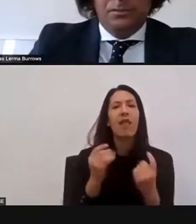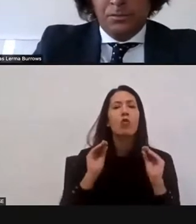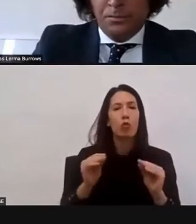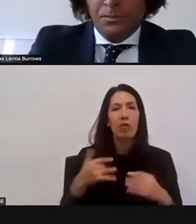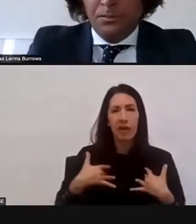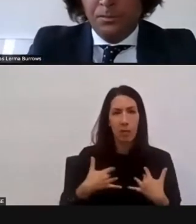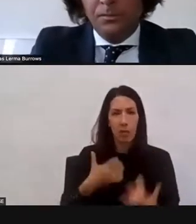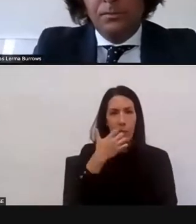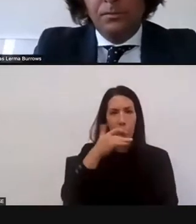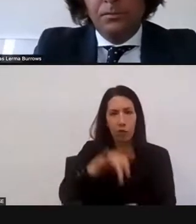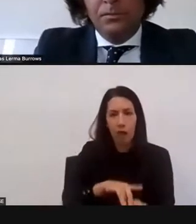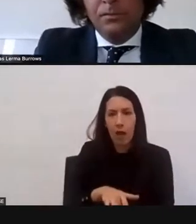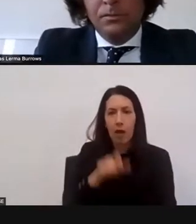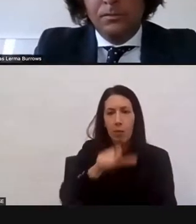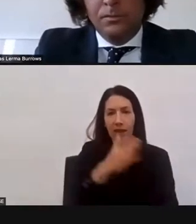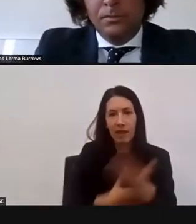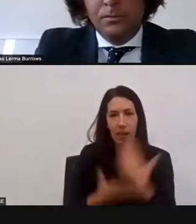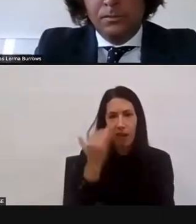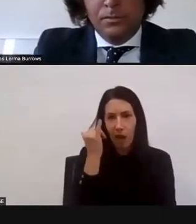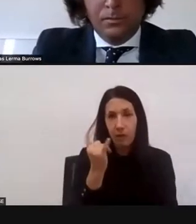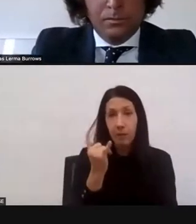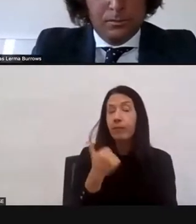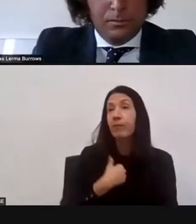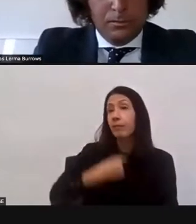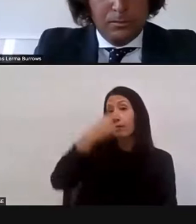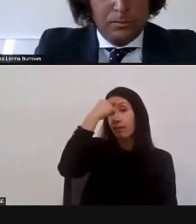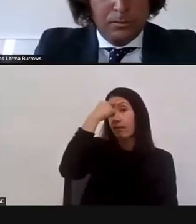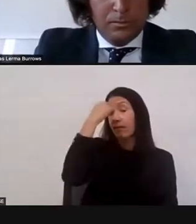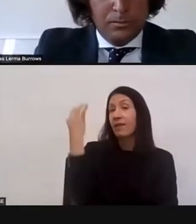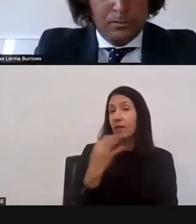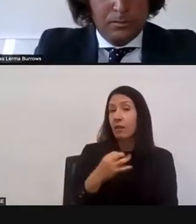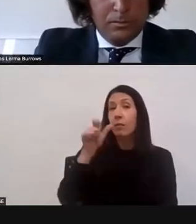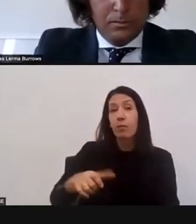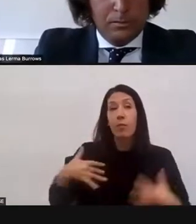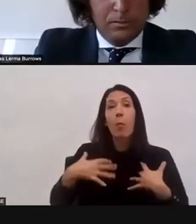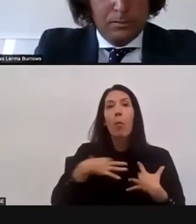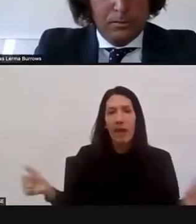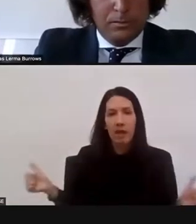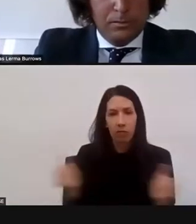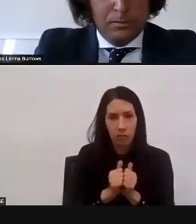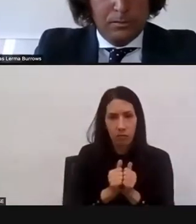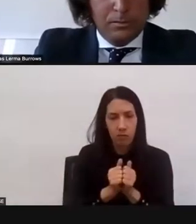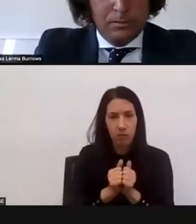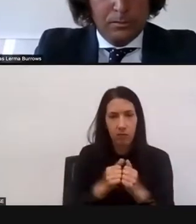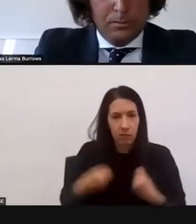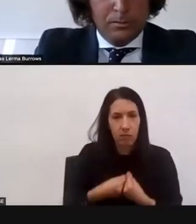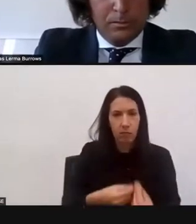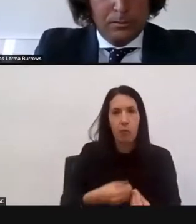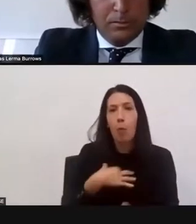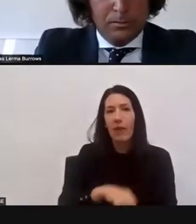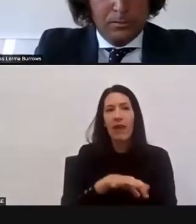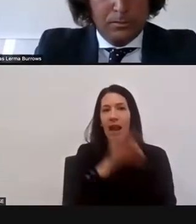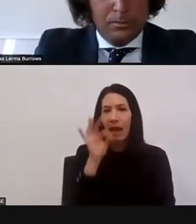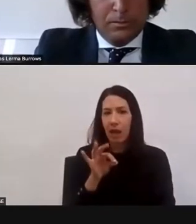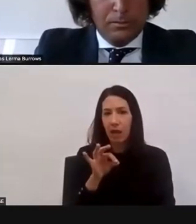ejemplo, ante una persona con discapacidad. Hay que tener muy en cuenta también que la víctima pueda ser acompañada por la persona que designe, sin perjuicio de la